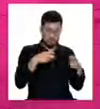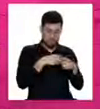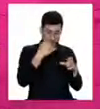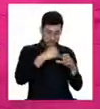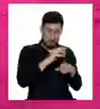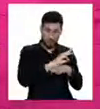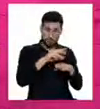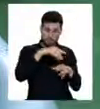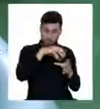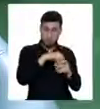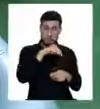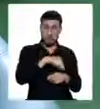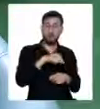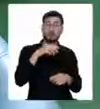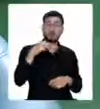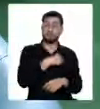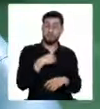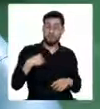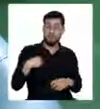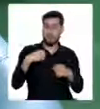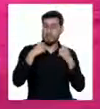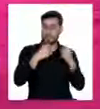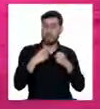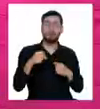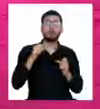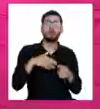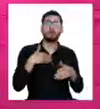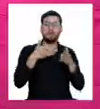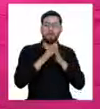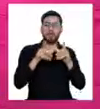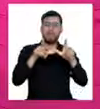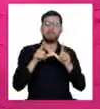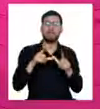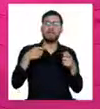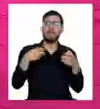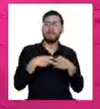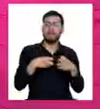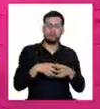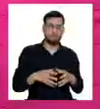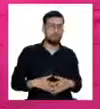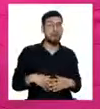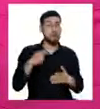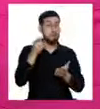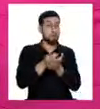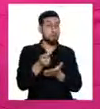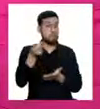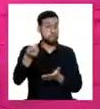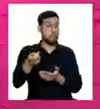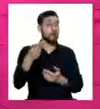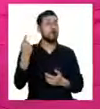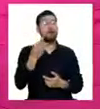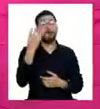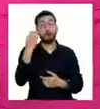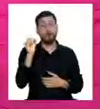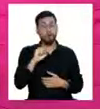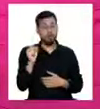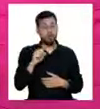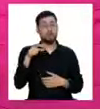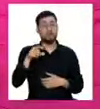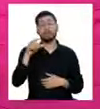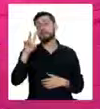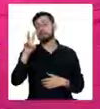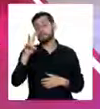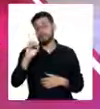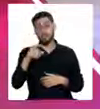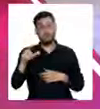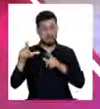electrónica del portal institucional del ministerio, y solicitar la licencia electrónica. Paga una tasa solamente de 14 soles 70 si